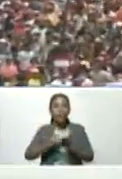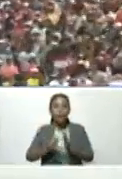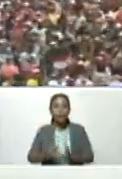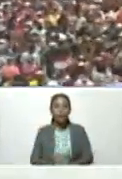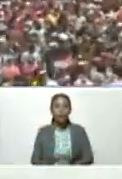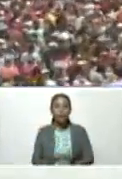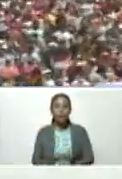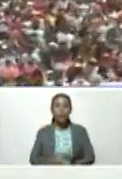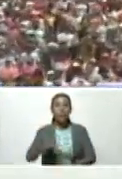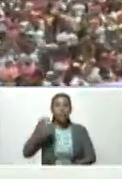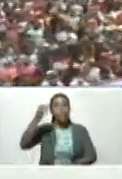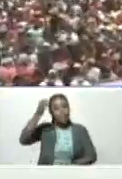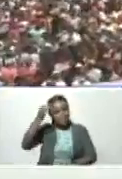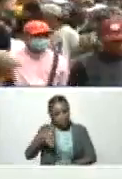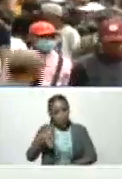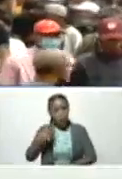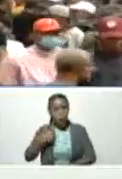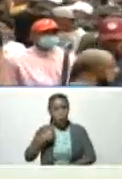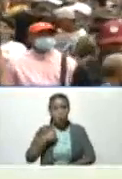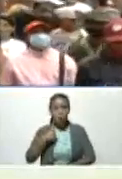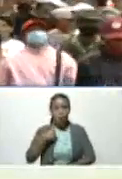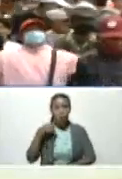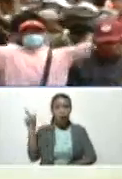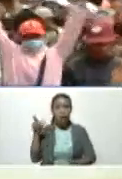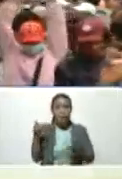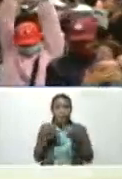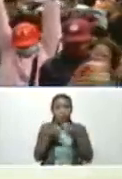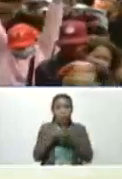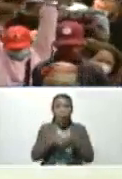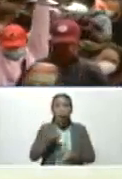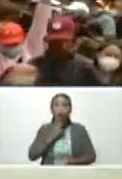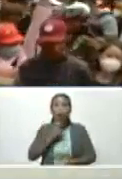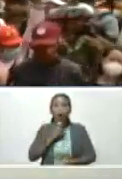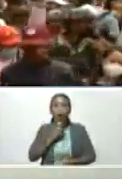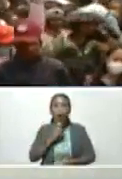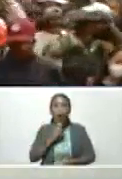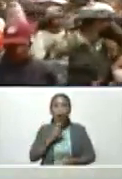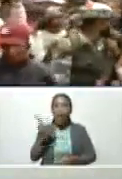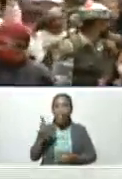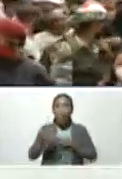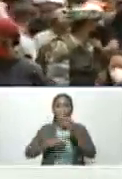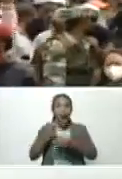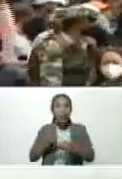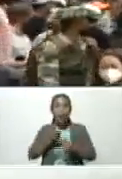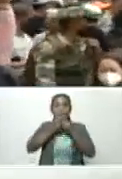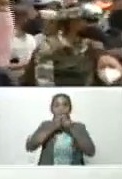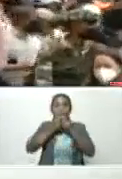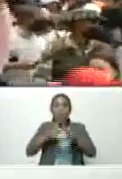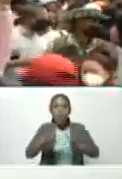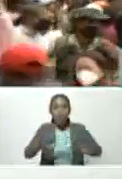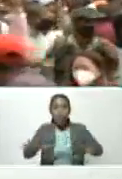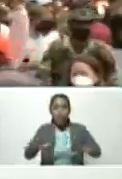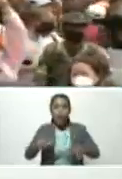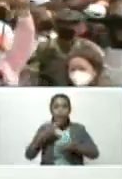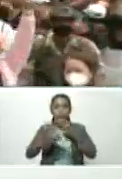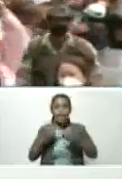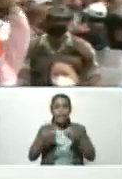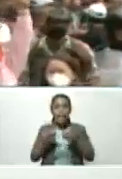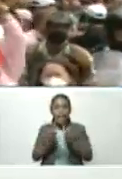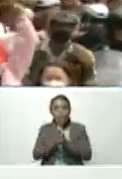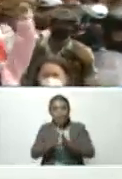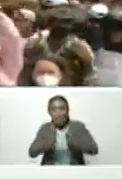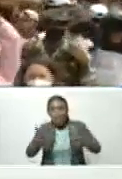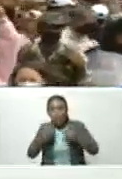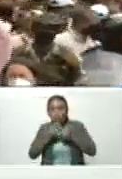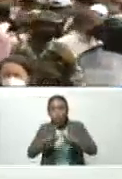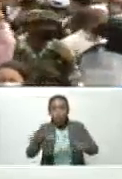Y creo que esa generación de oro lo que hace es multiplicarse y expandirse